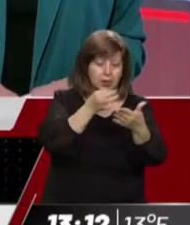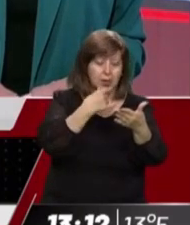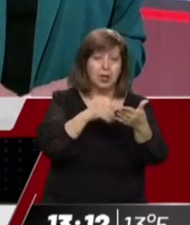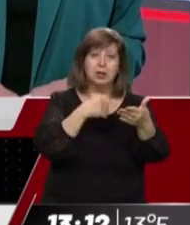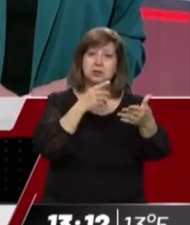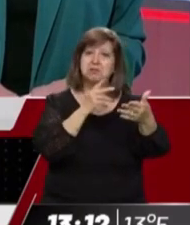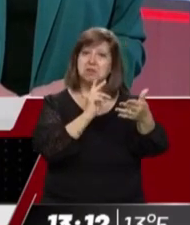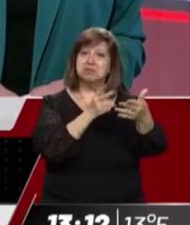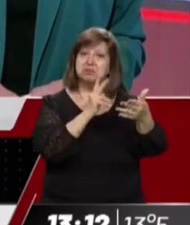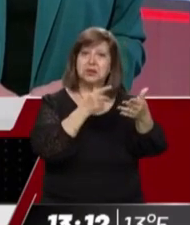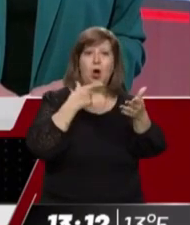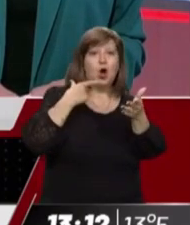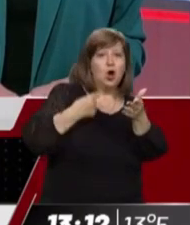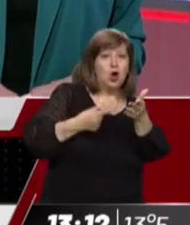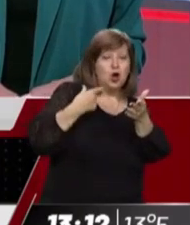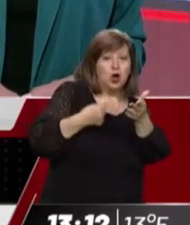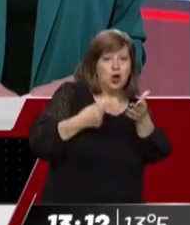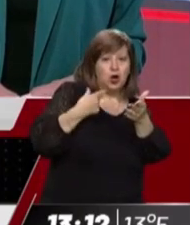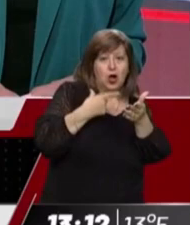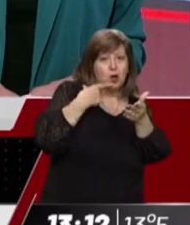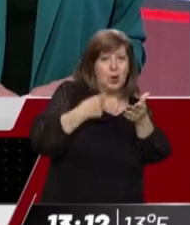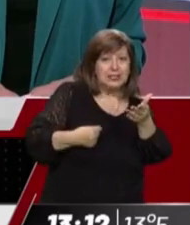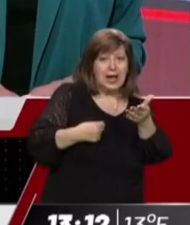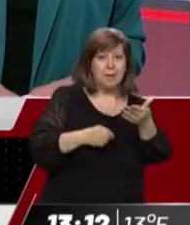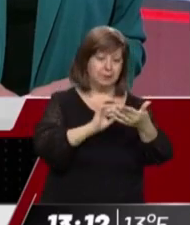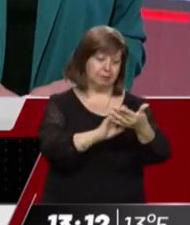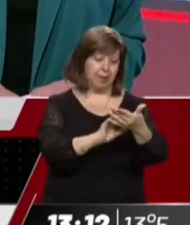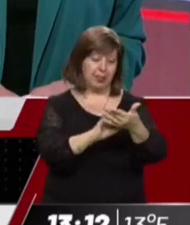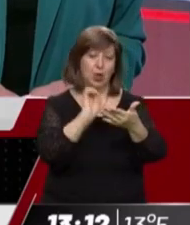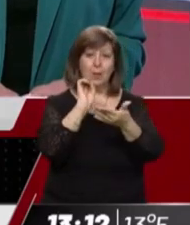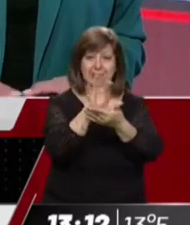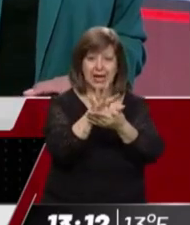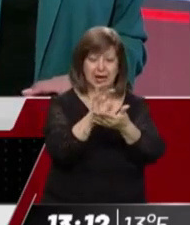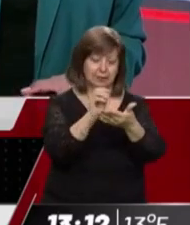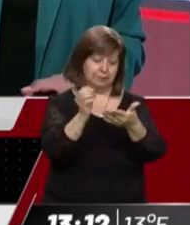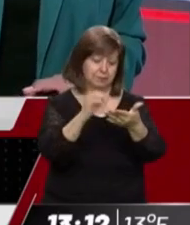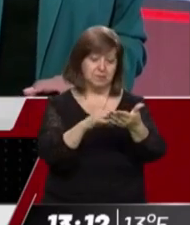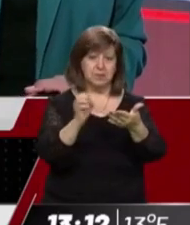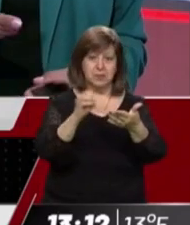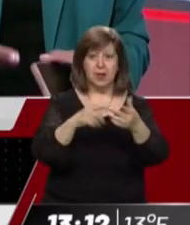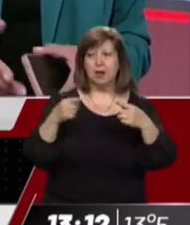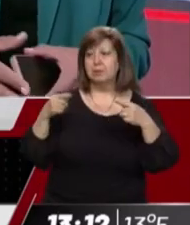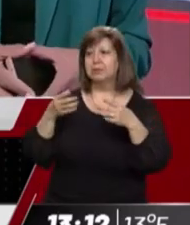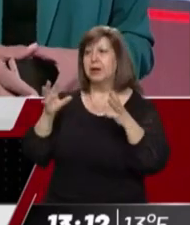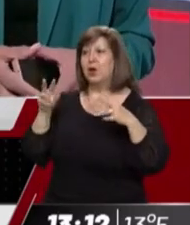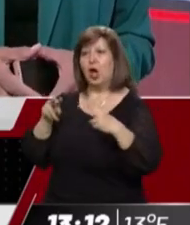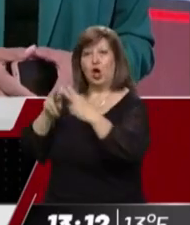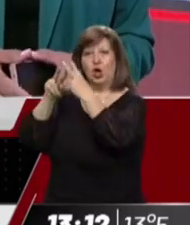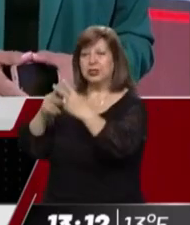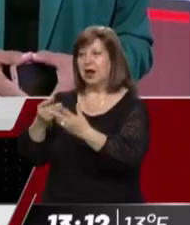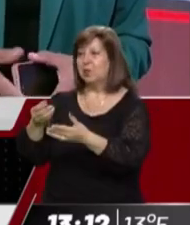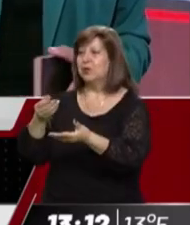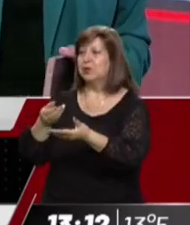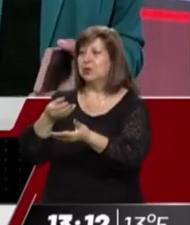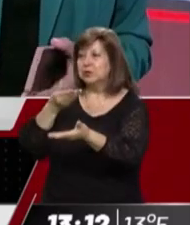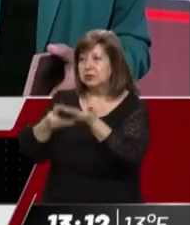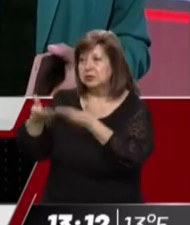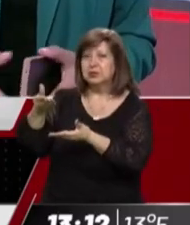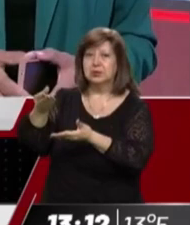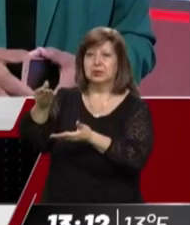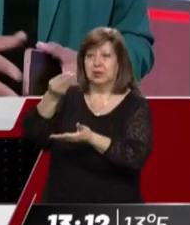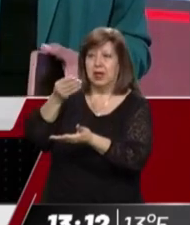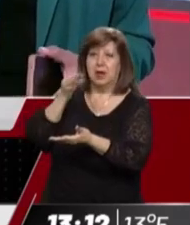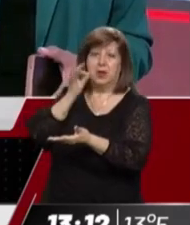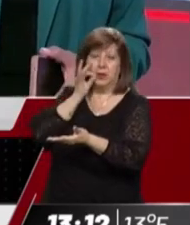Hay una diversidad de cosas, mamá, papá, que... ¿Viste esto que vos decís, el caramelito? Es informarnos, ¿sí? Esto que nos decía